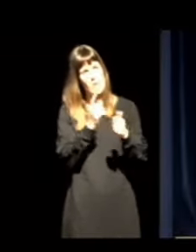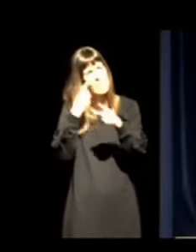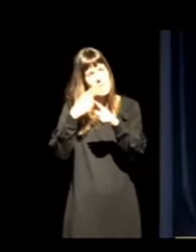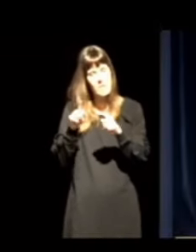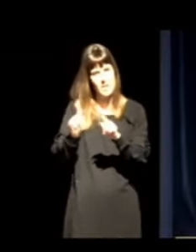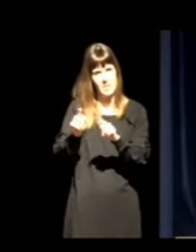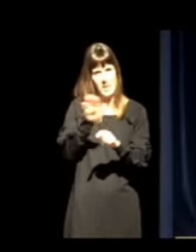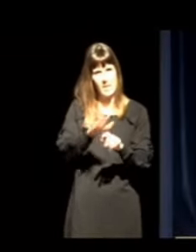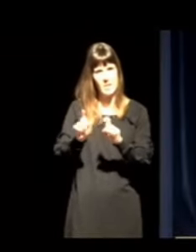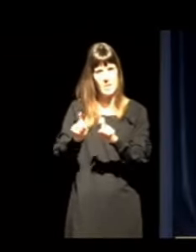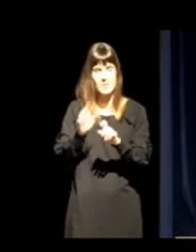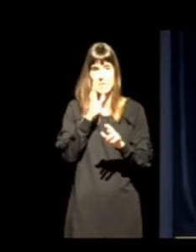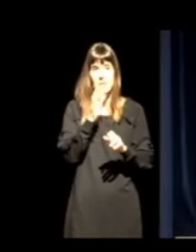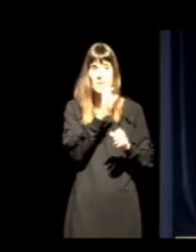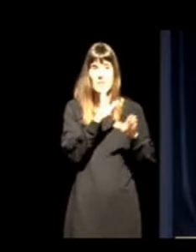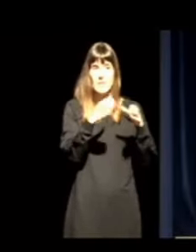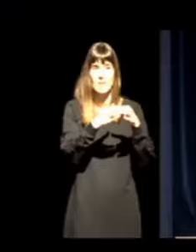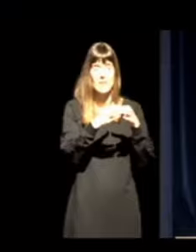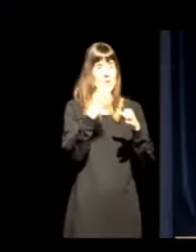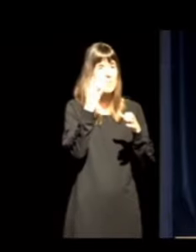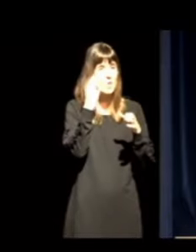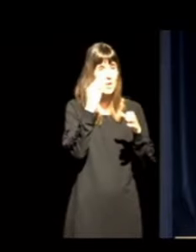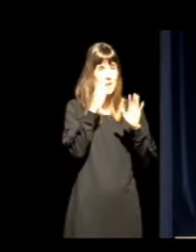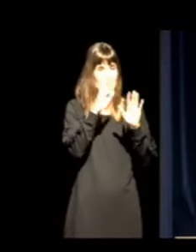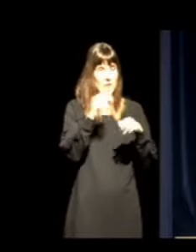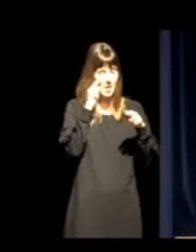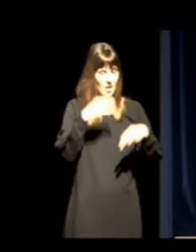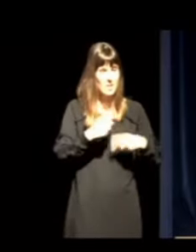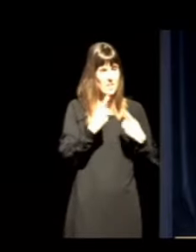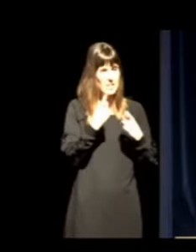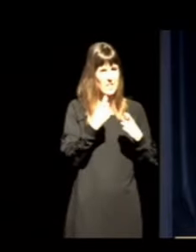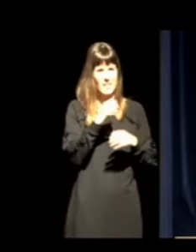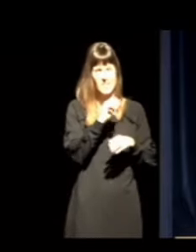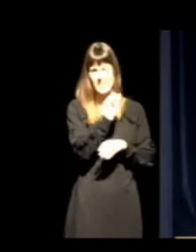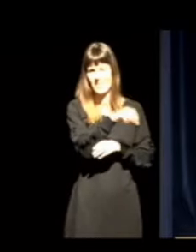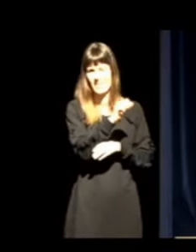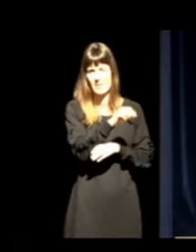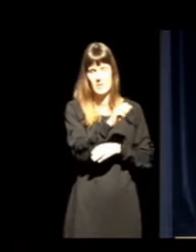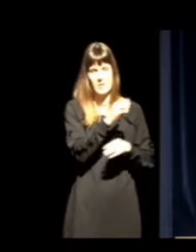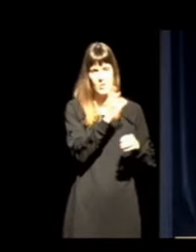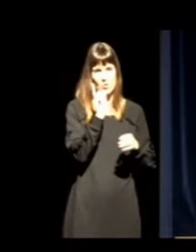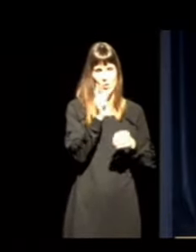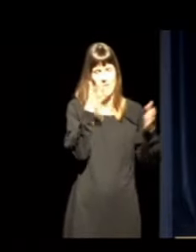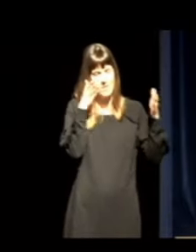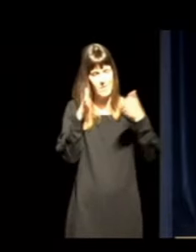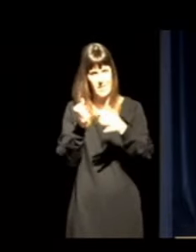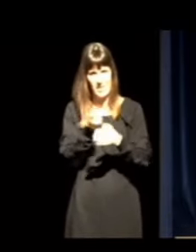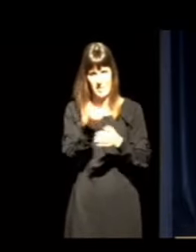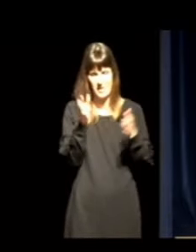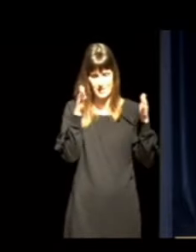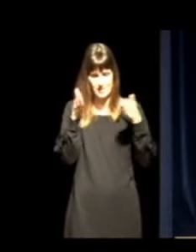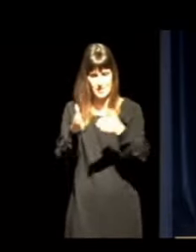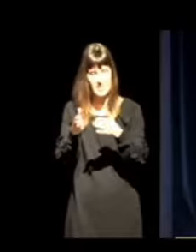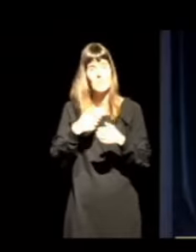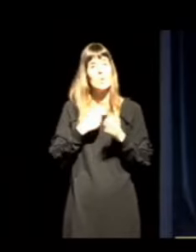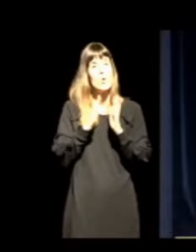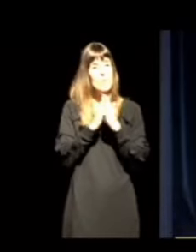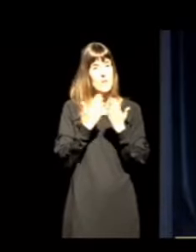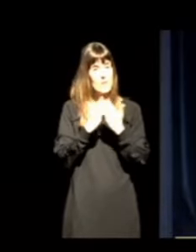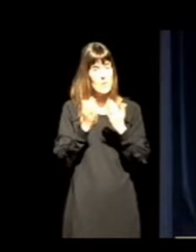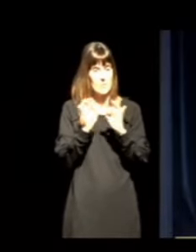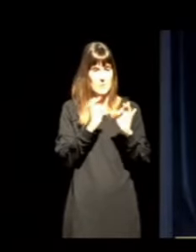se habían olvidado de ellas completamente por ocuparse de los demás. Entonces escribimos un libro en el proyecto que se llama Palabras